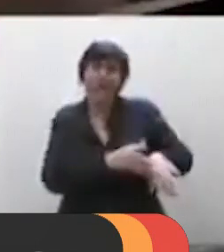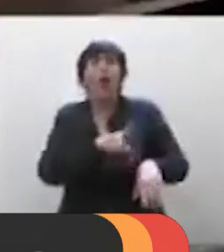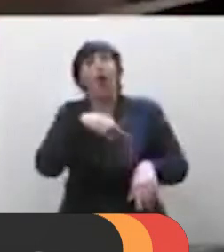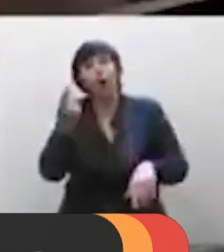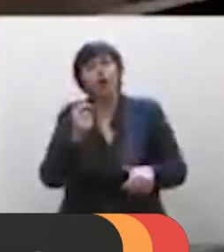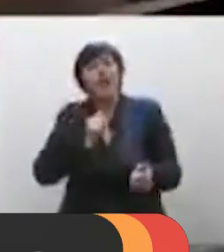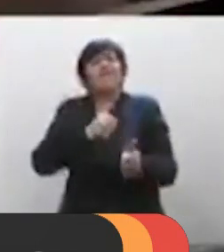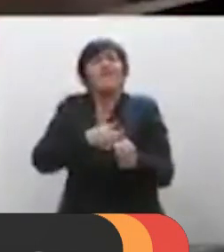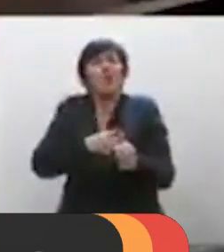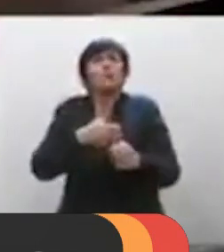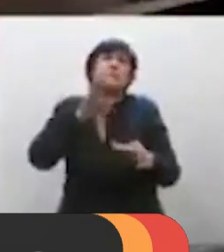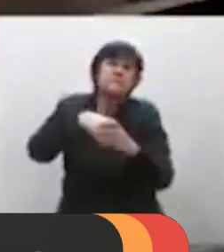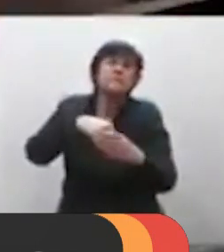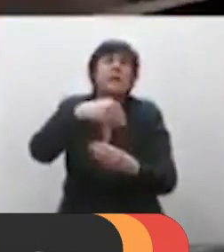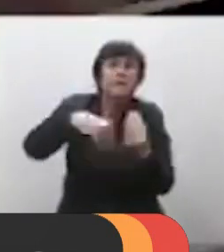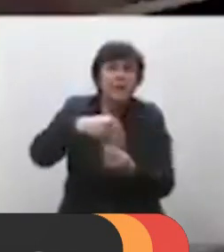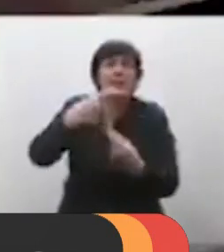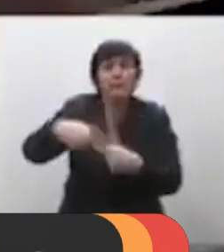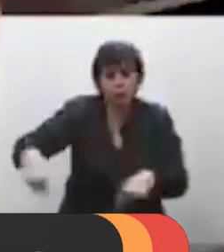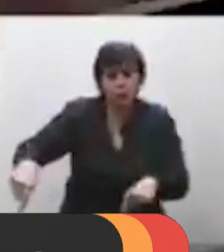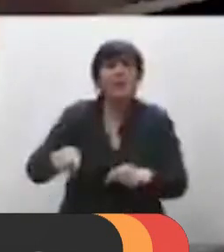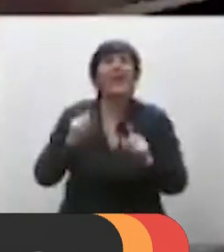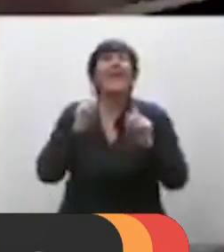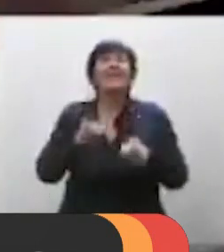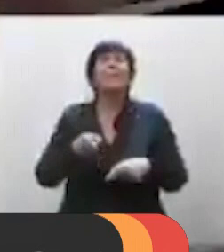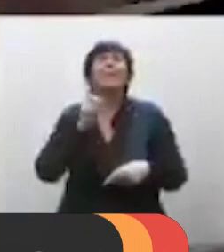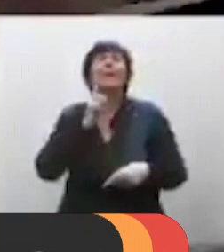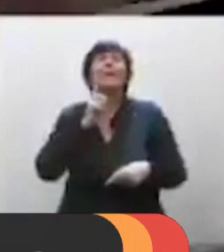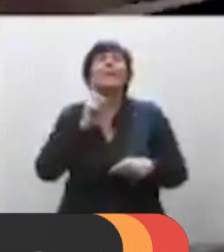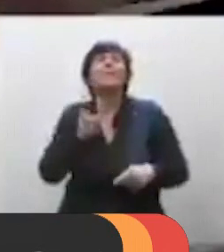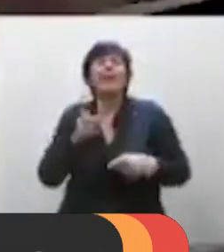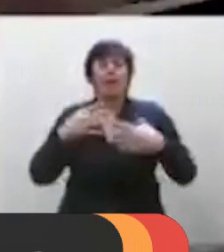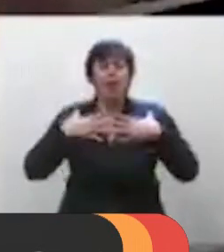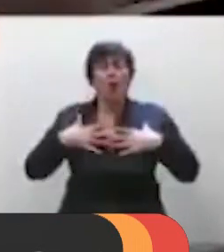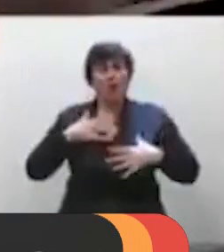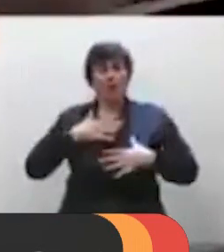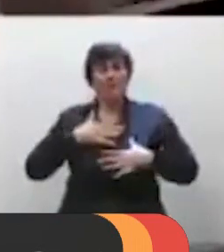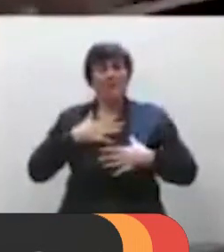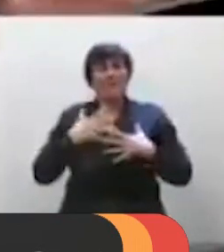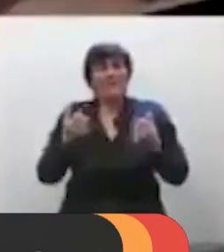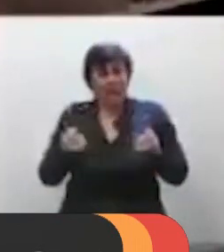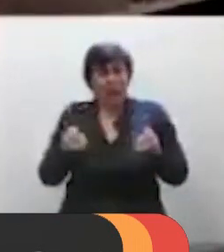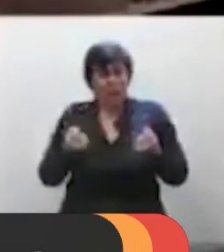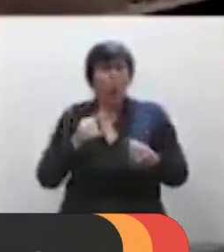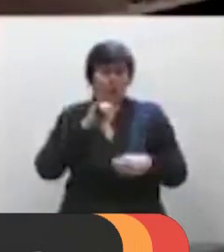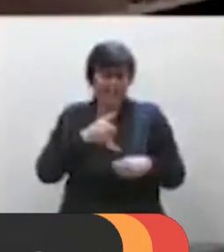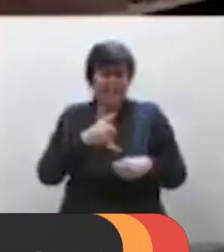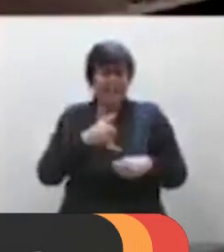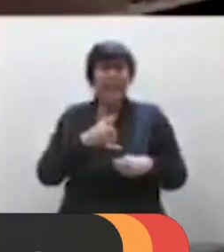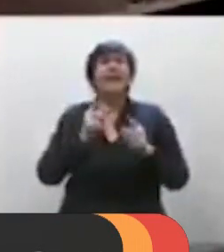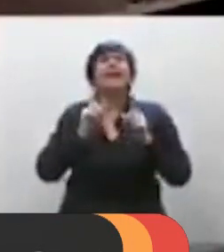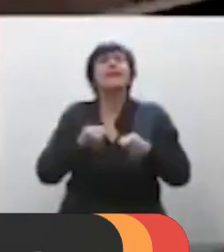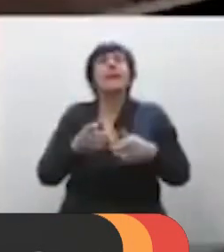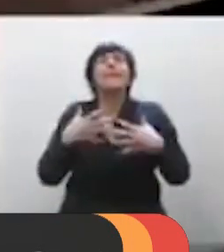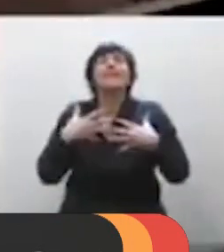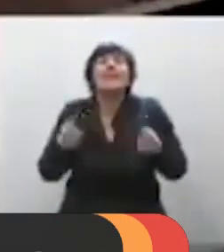en la salud, también tendríamos que trabajar, ya no en el peligro a la vida, que está claro esa formulación, sino en el riesgo a la